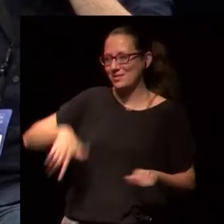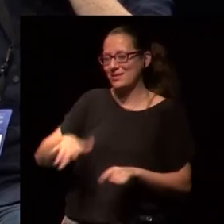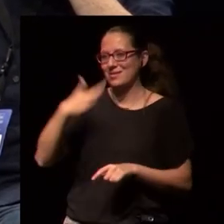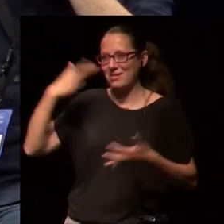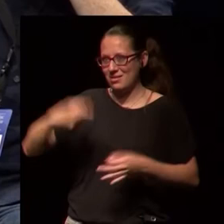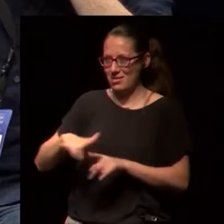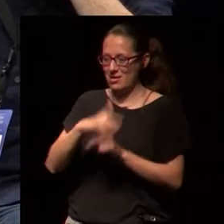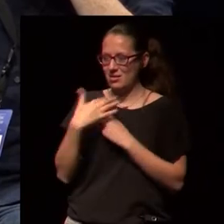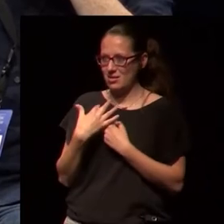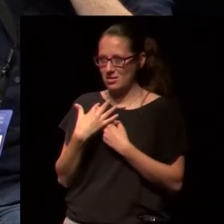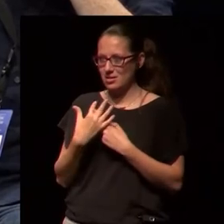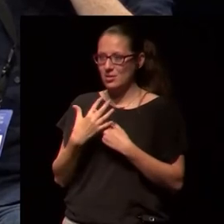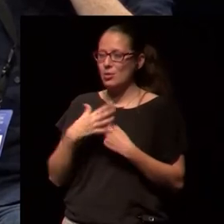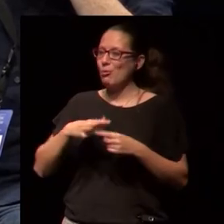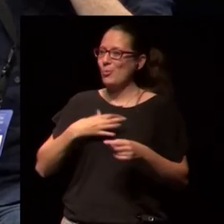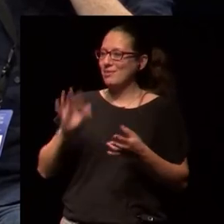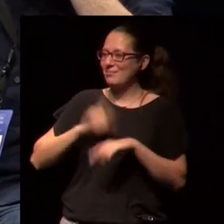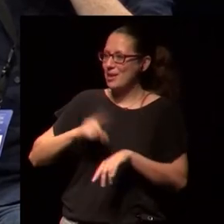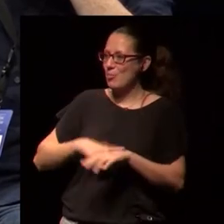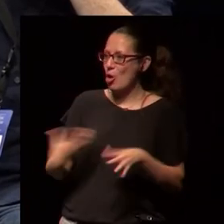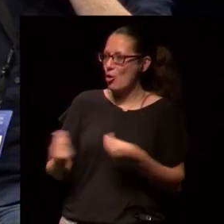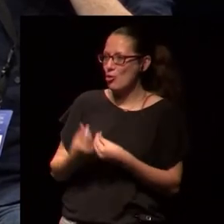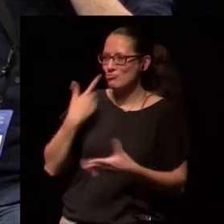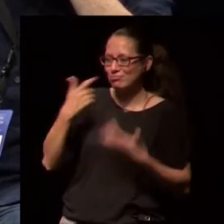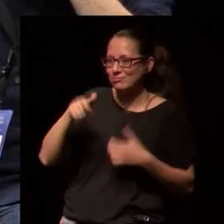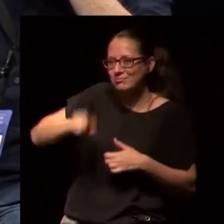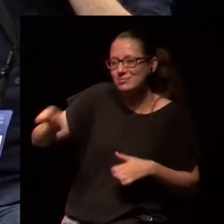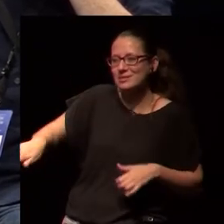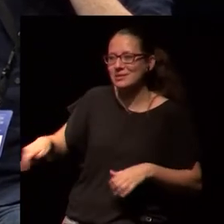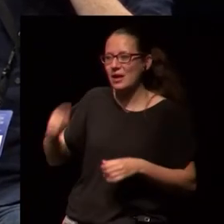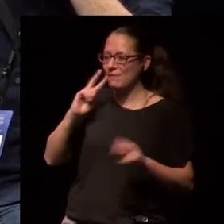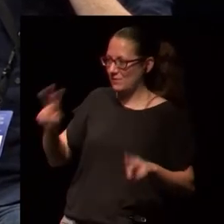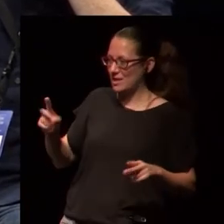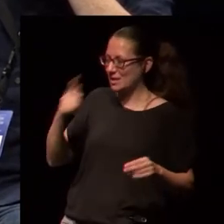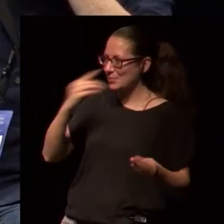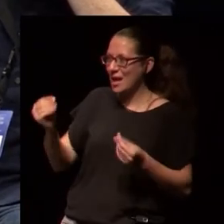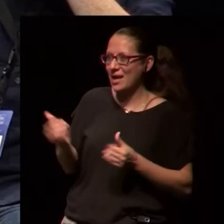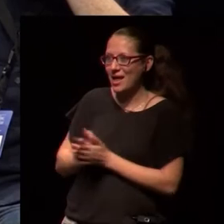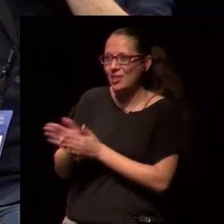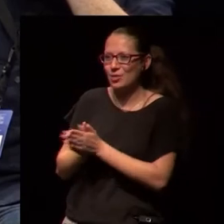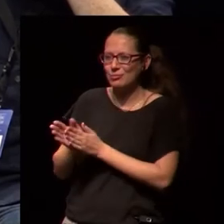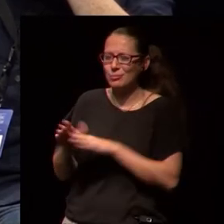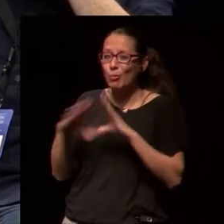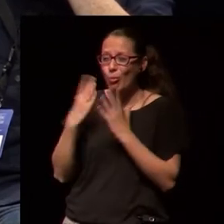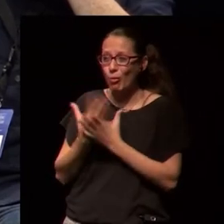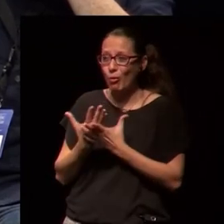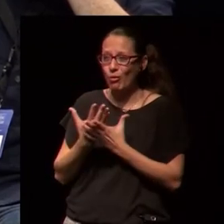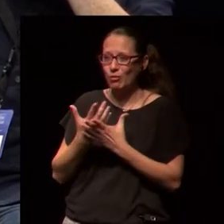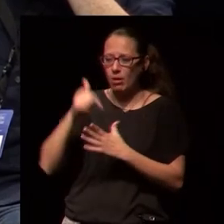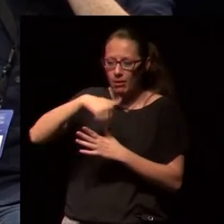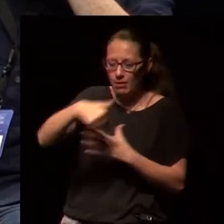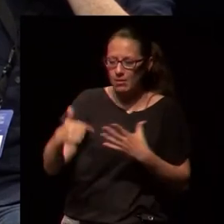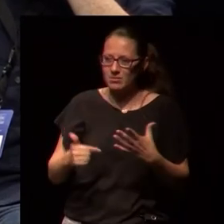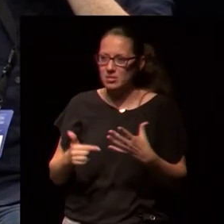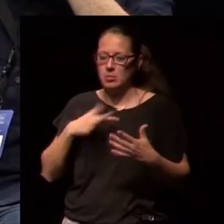realidad, pasar tiempo con artistas, ver las inspiraciones en distintas partes del mundo, dedicarles una